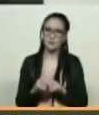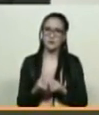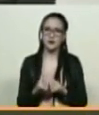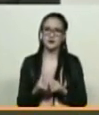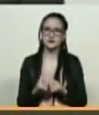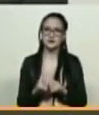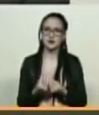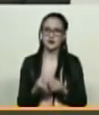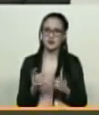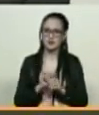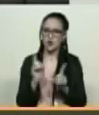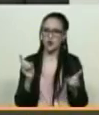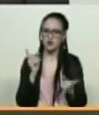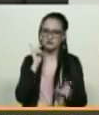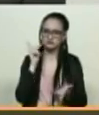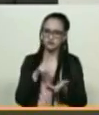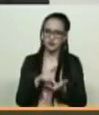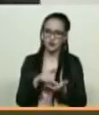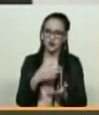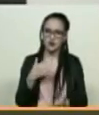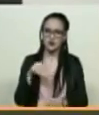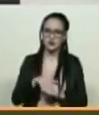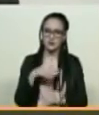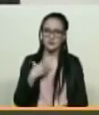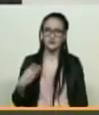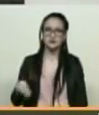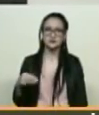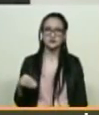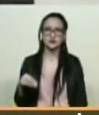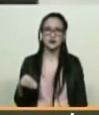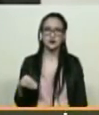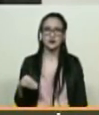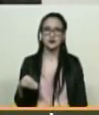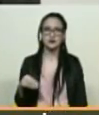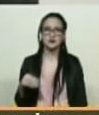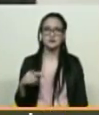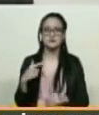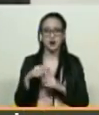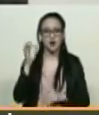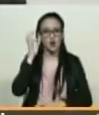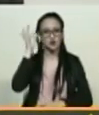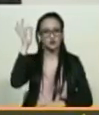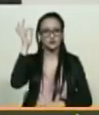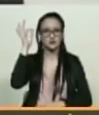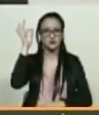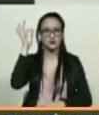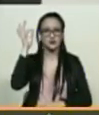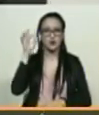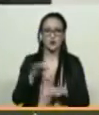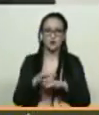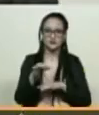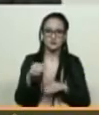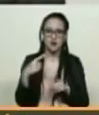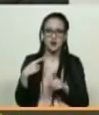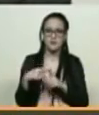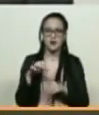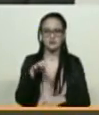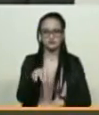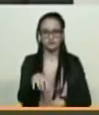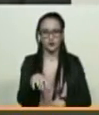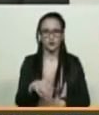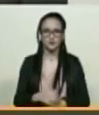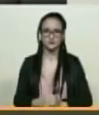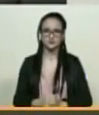el acto democrático de la elección presidencial y de la elección de consejos legislativos y de consejos municipales. Y